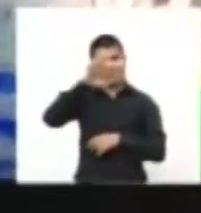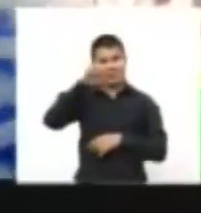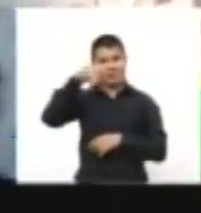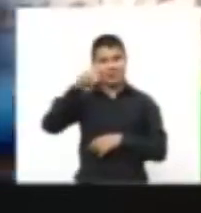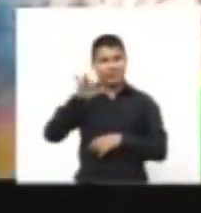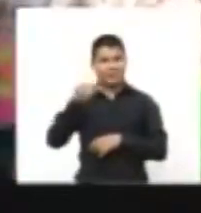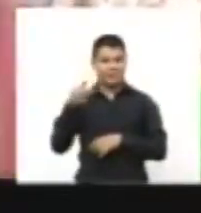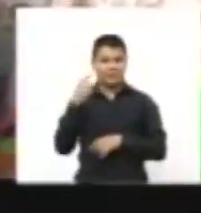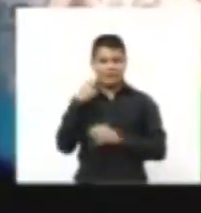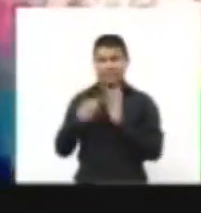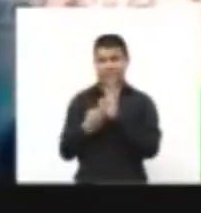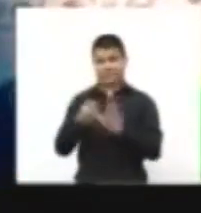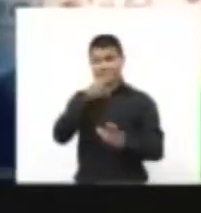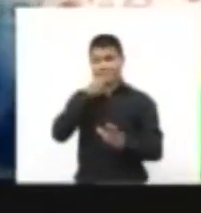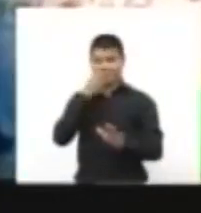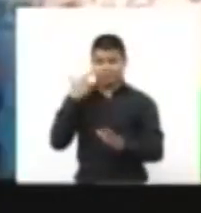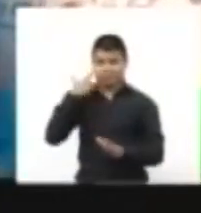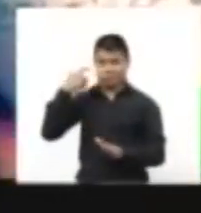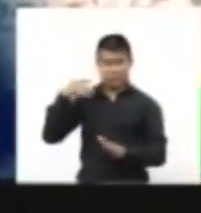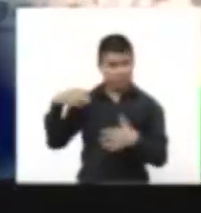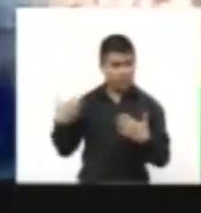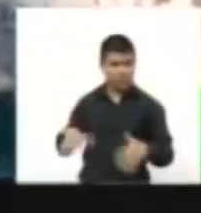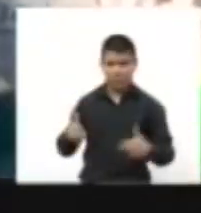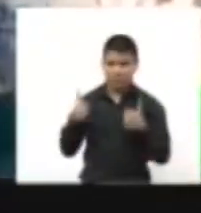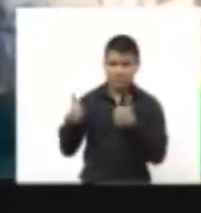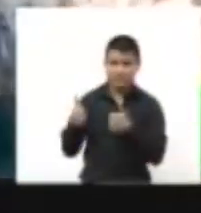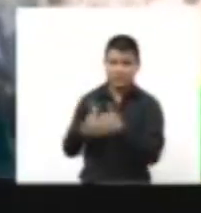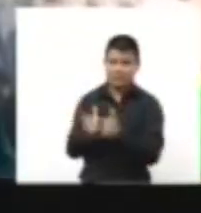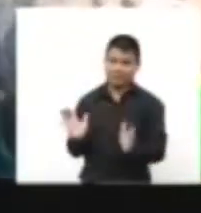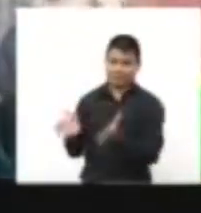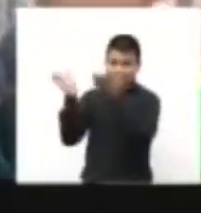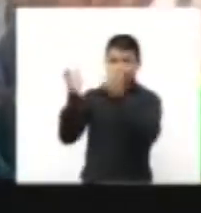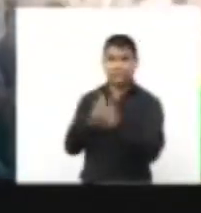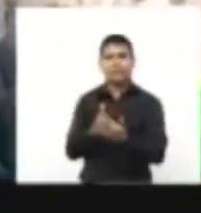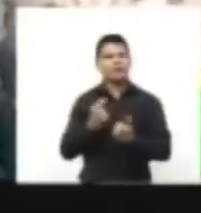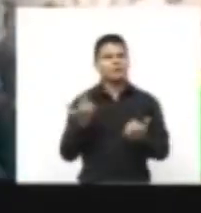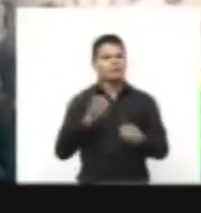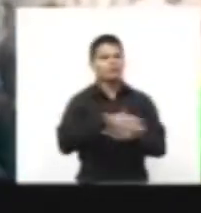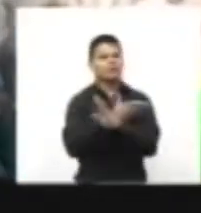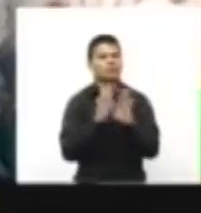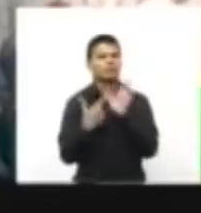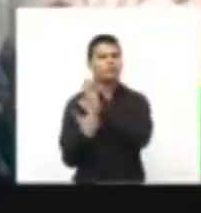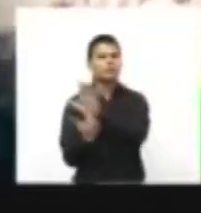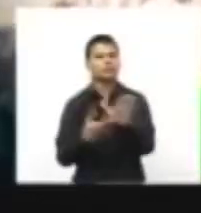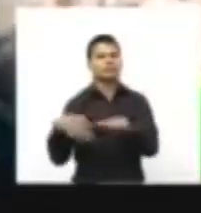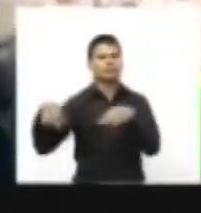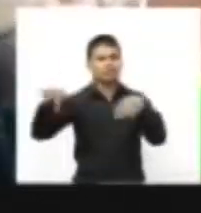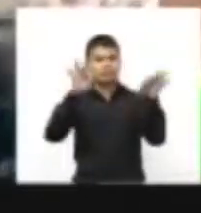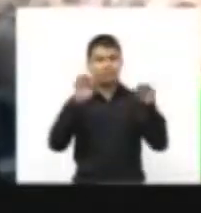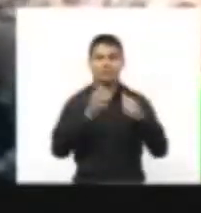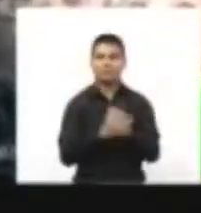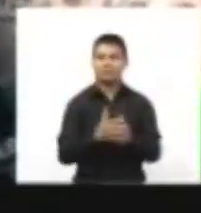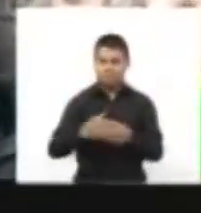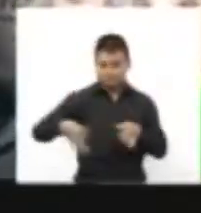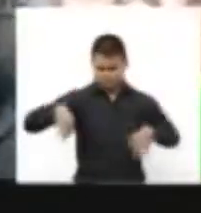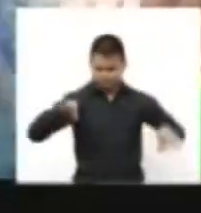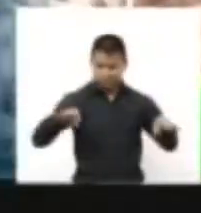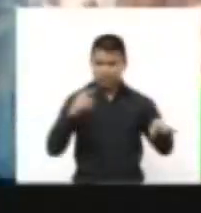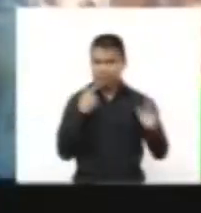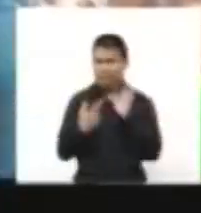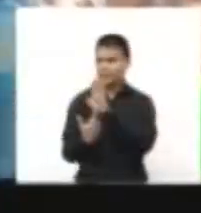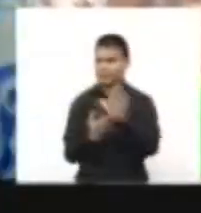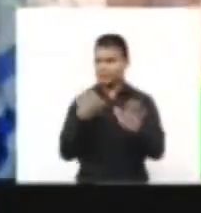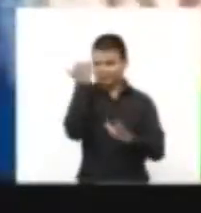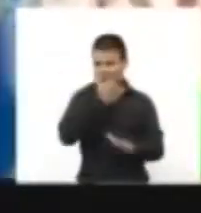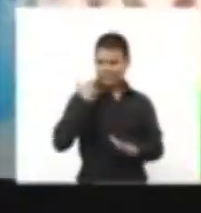grandes cantantes de nuestra costa, y qué bueno que, bueno, y sacando esta música folclórica, esta música que es la que nos identifica, y